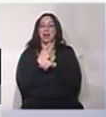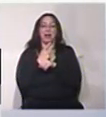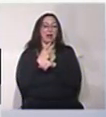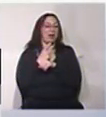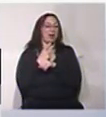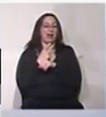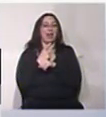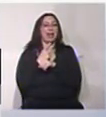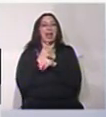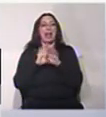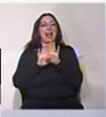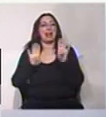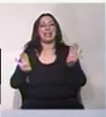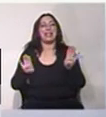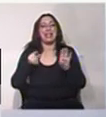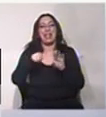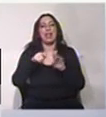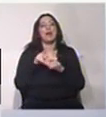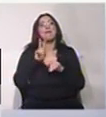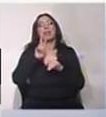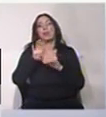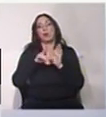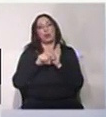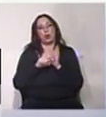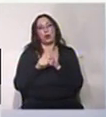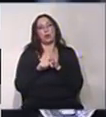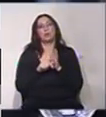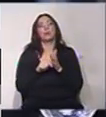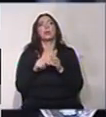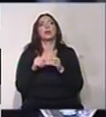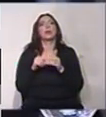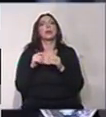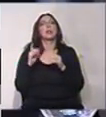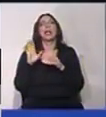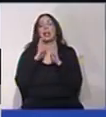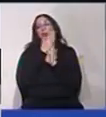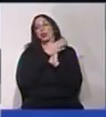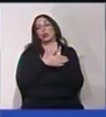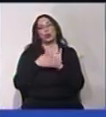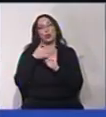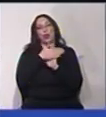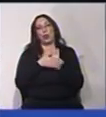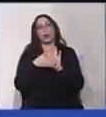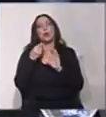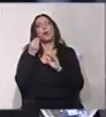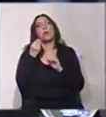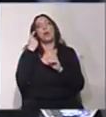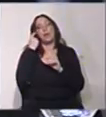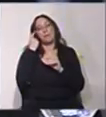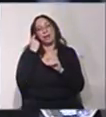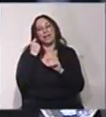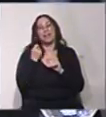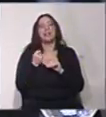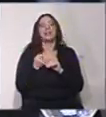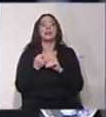tiempo, en la primera línea, ahí donde 24 horas. Exactamente. En todo el país. ¿Cómo ha sido esa experiencia que imagino